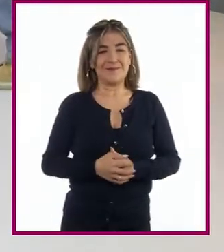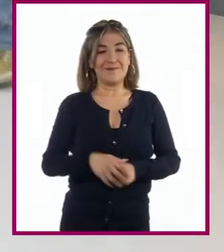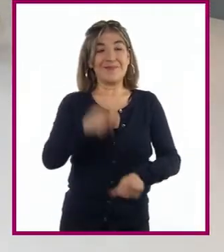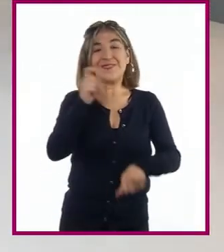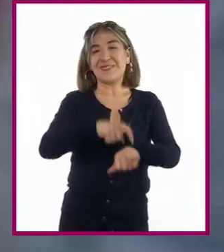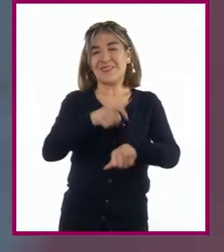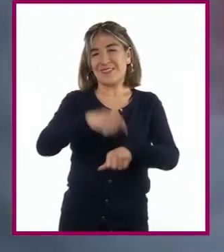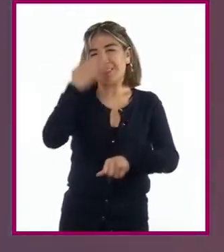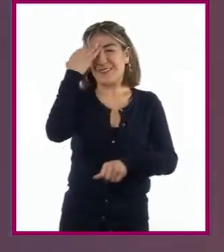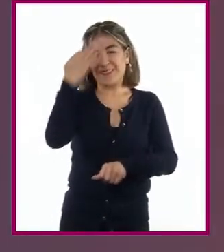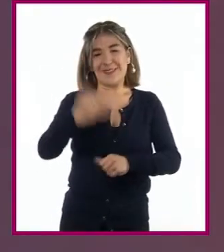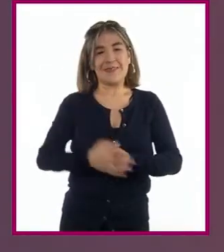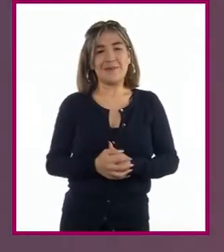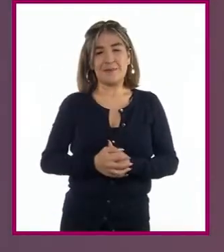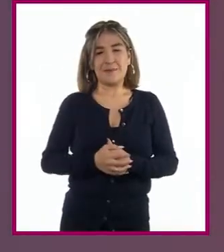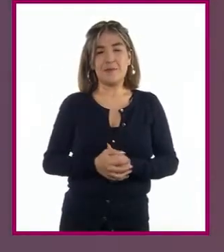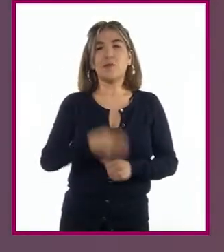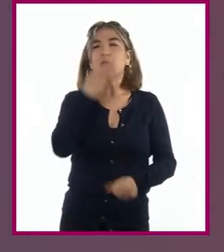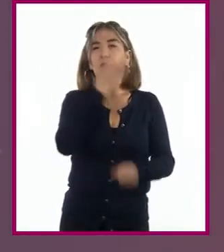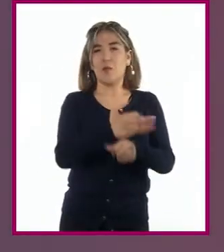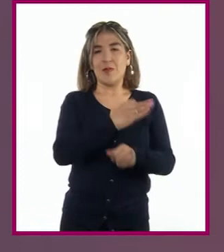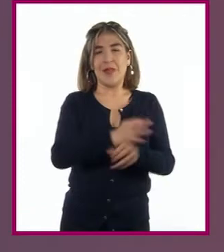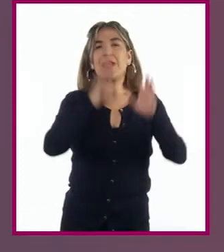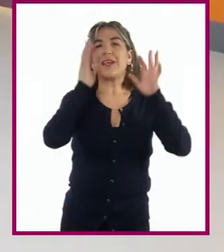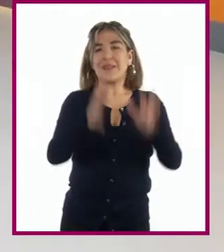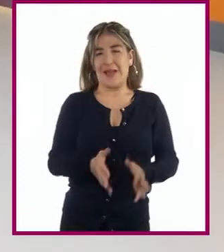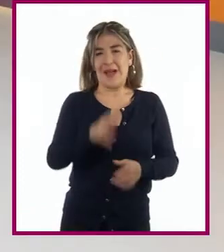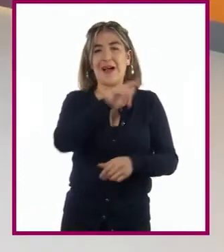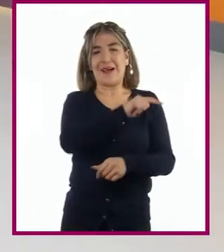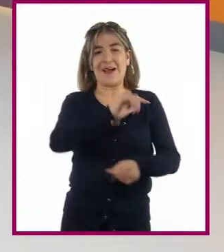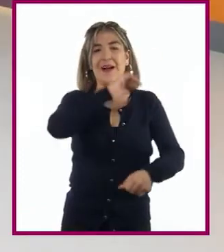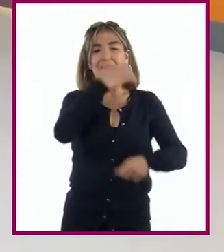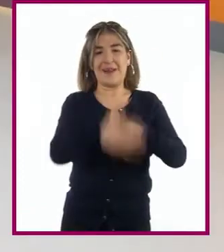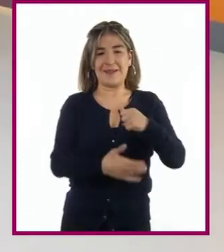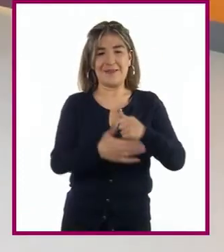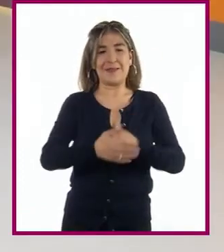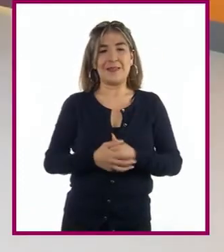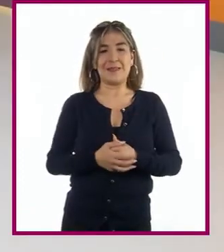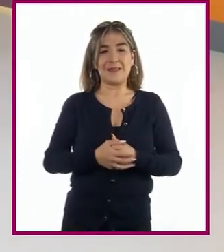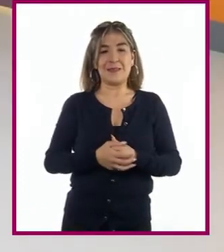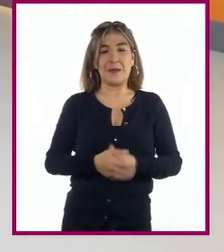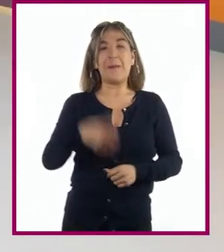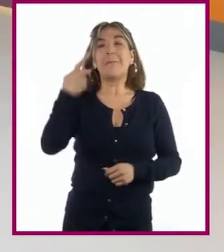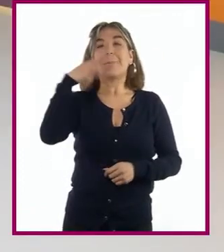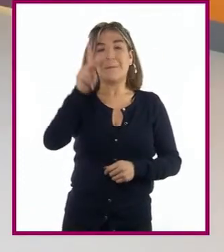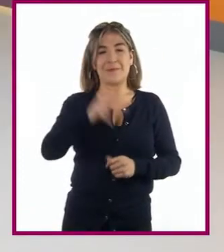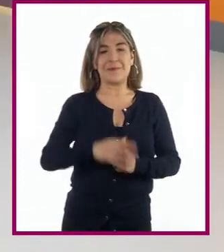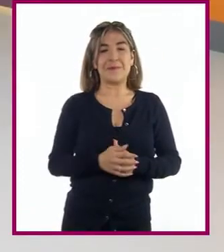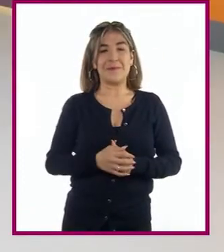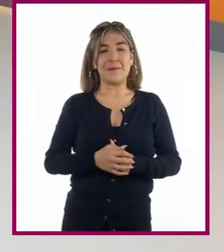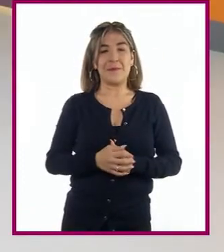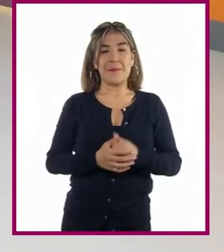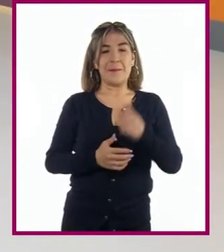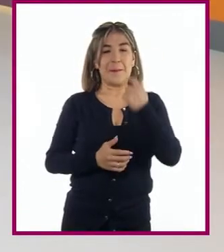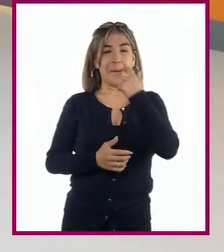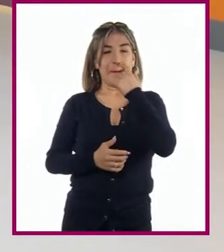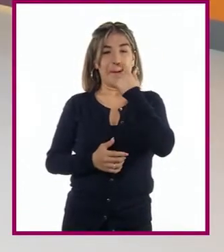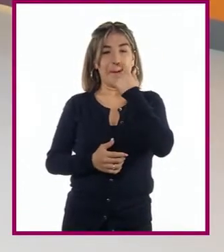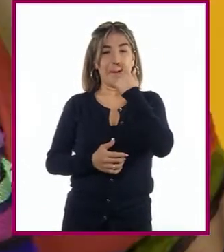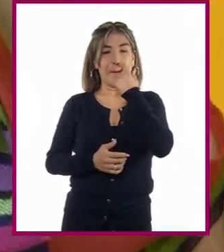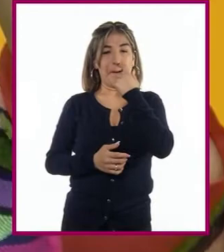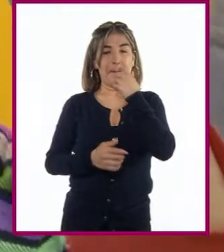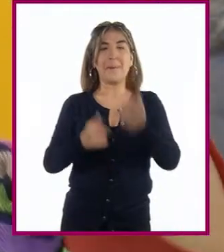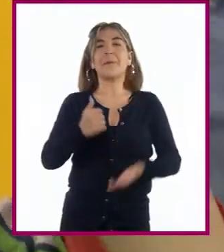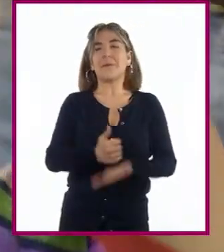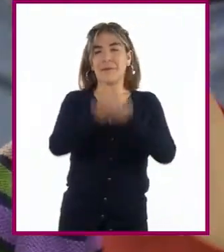del tiempo, aquí tengo ya una terminada. Ah. Pero, ¿me podrías